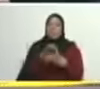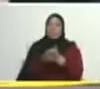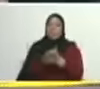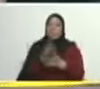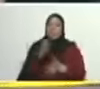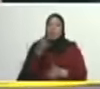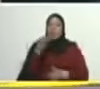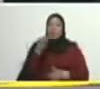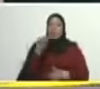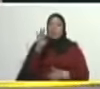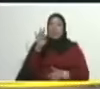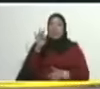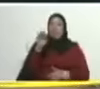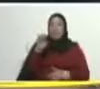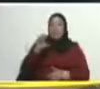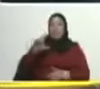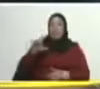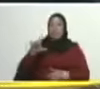Rafael Correa,